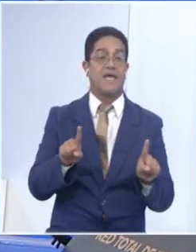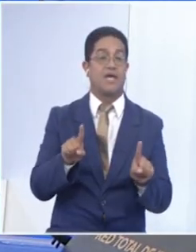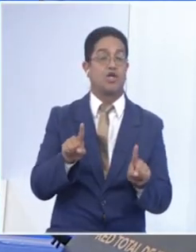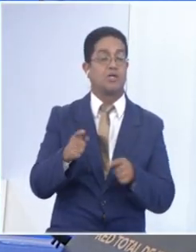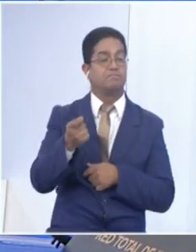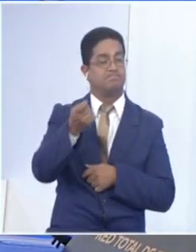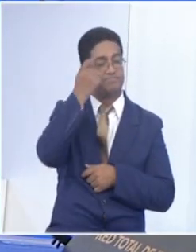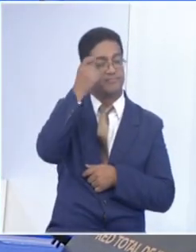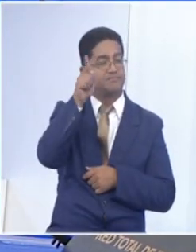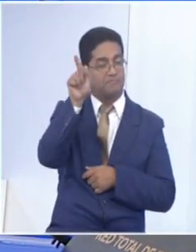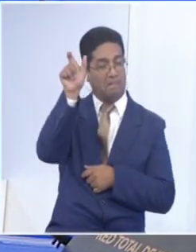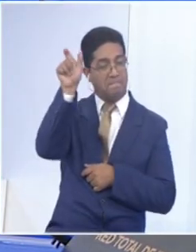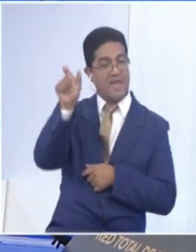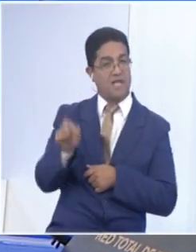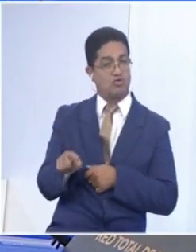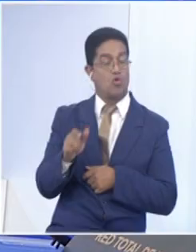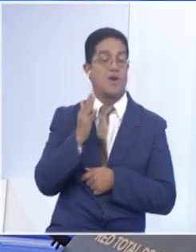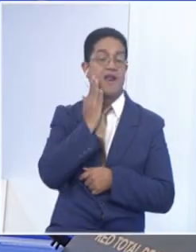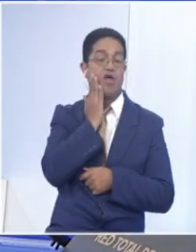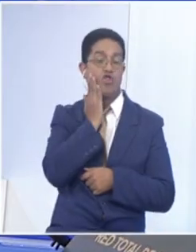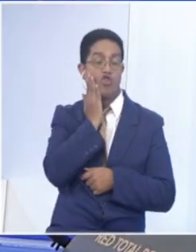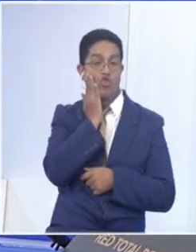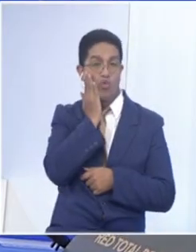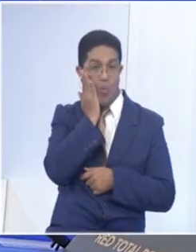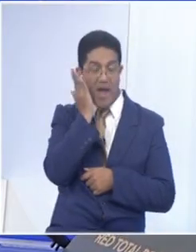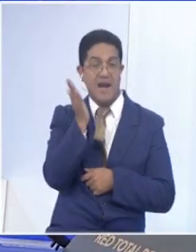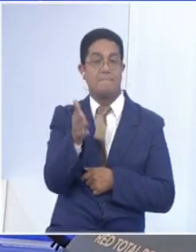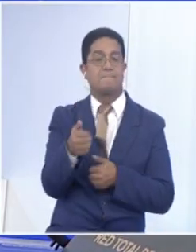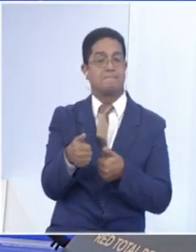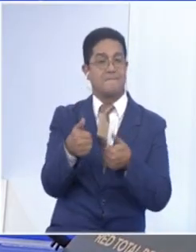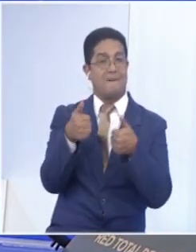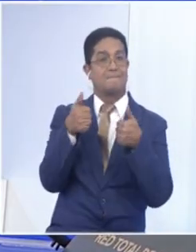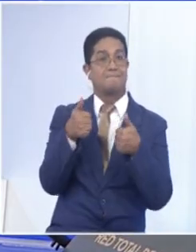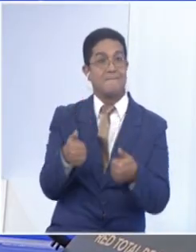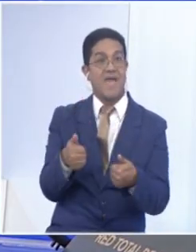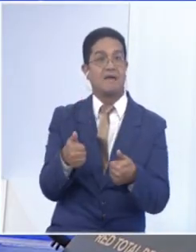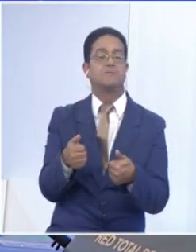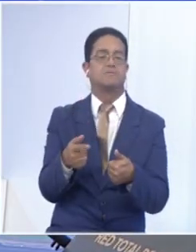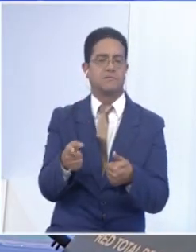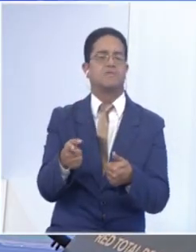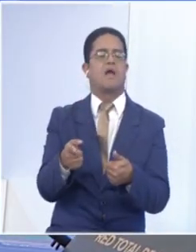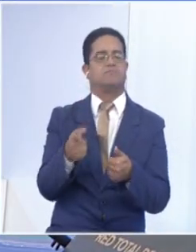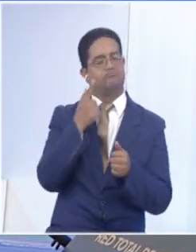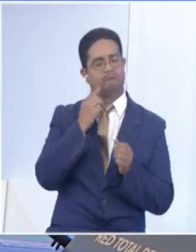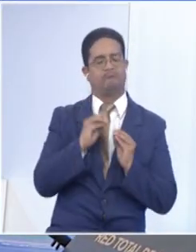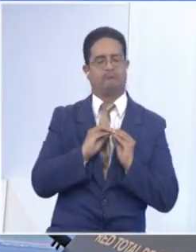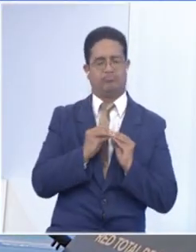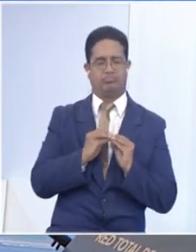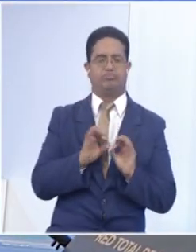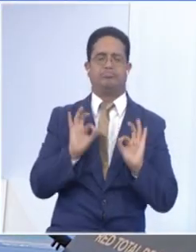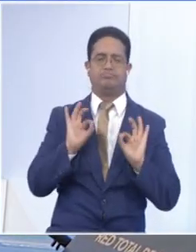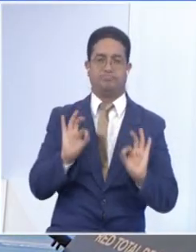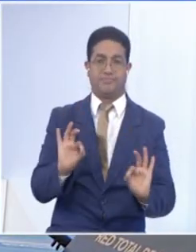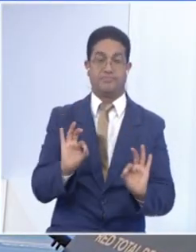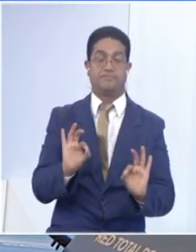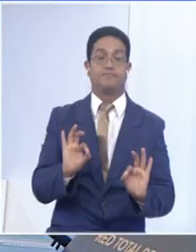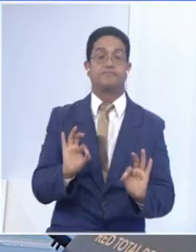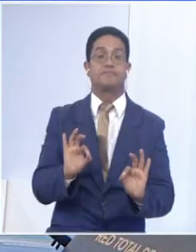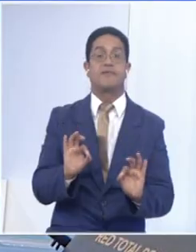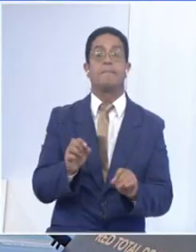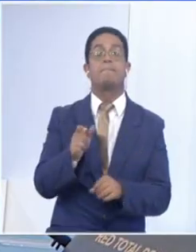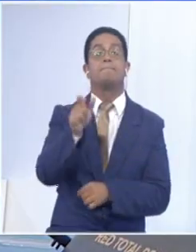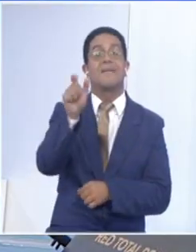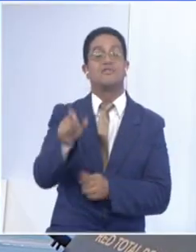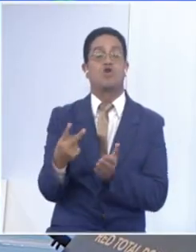siempre que una persona que duerma y que duerma bien va a tener un sueño reparador. Cuando una persona se